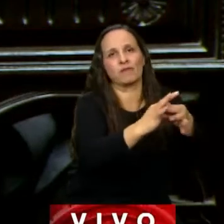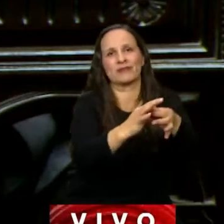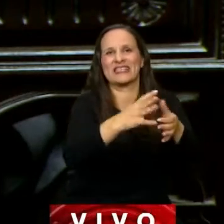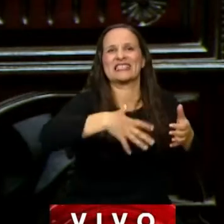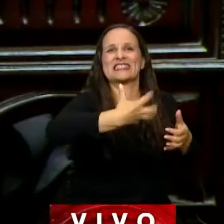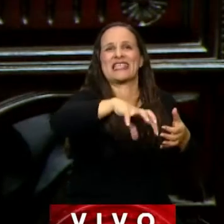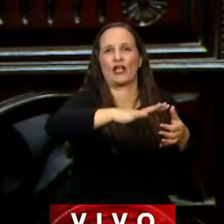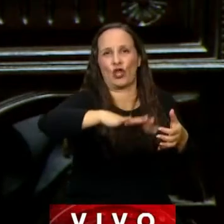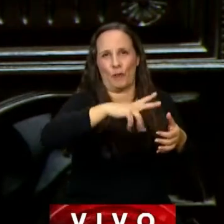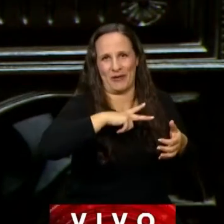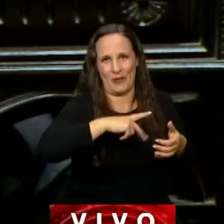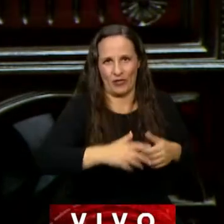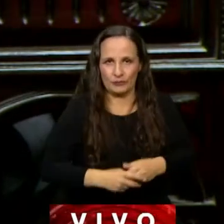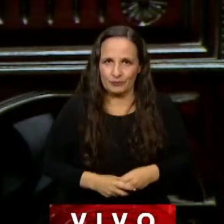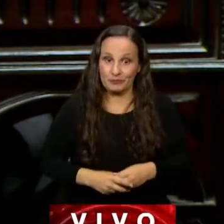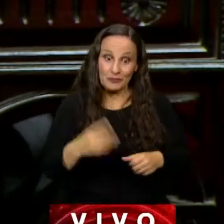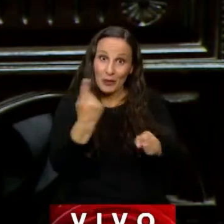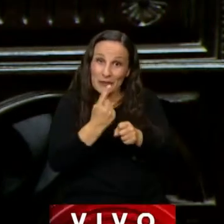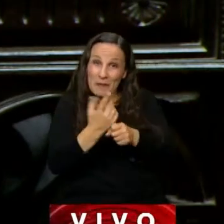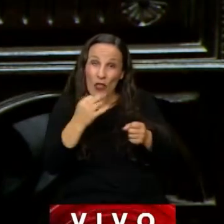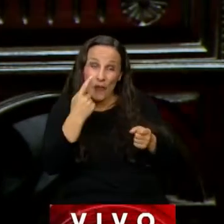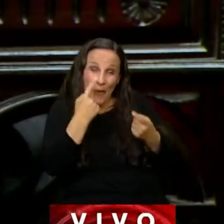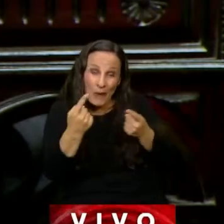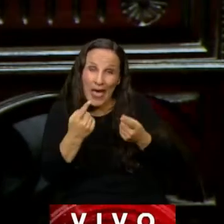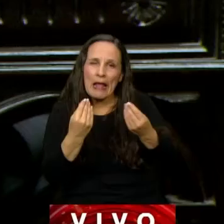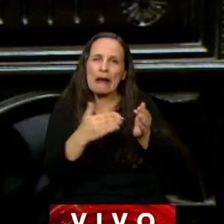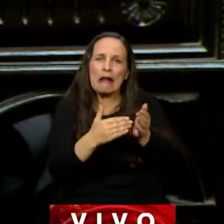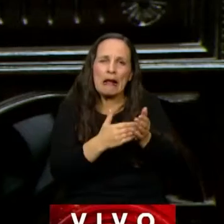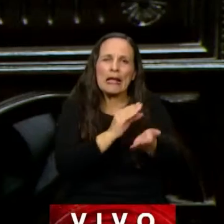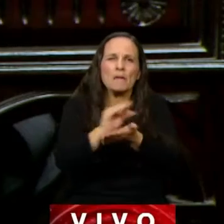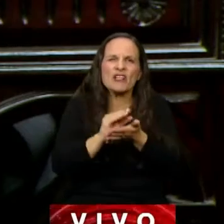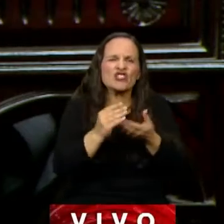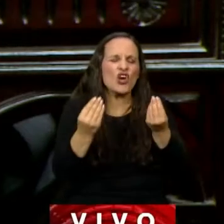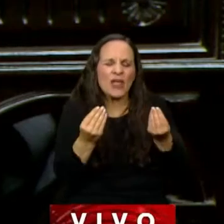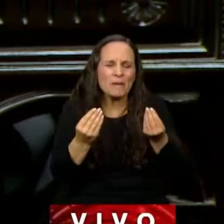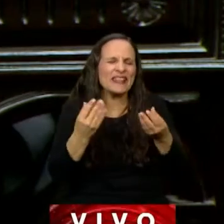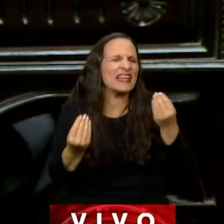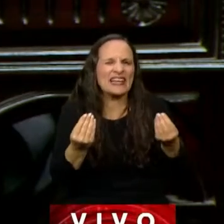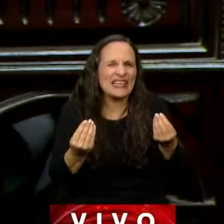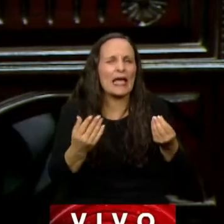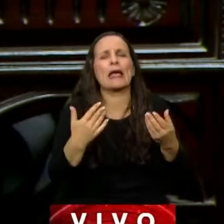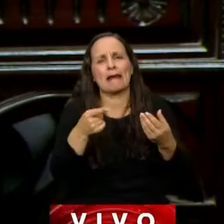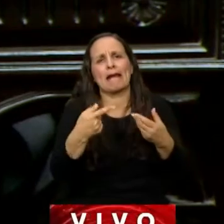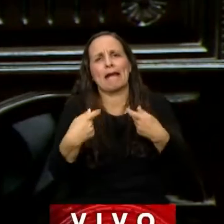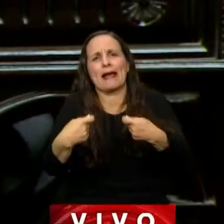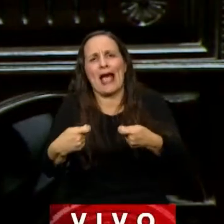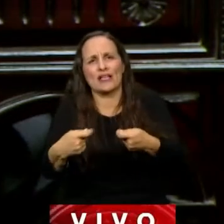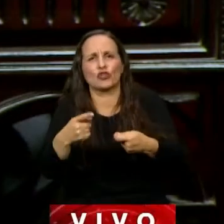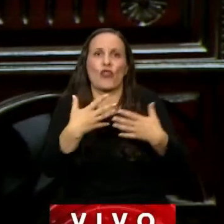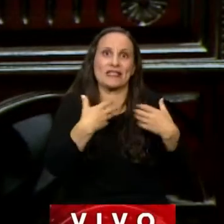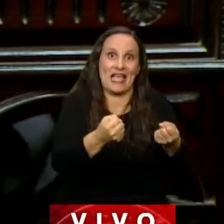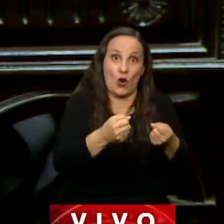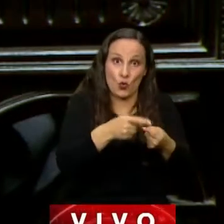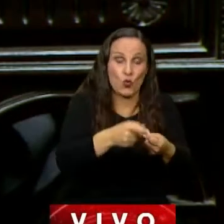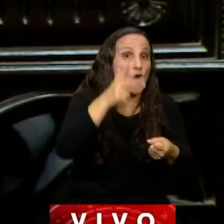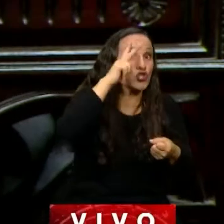Analizando por finalidad y función, y después nos vamos a volver a referir a esto en particular, los gastos en salud